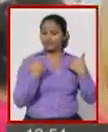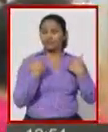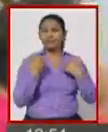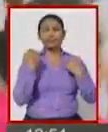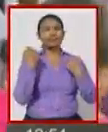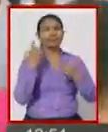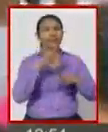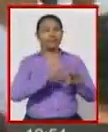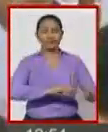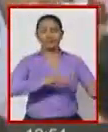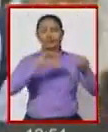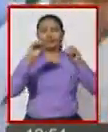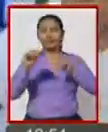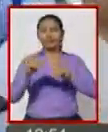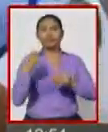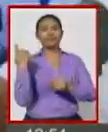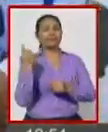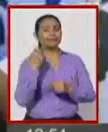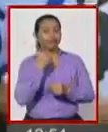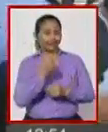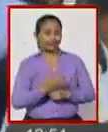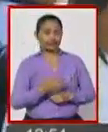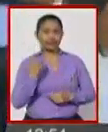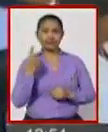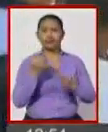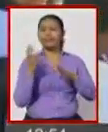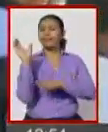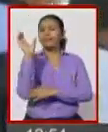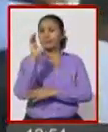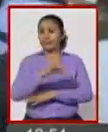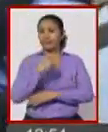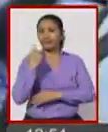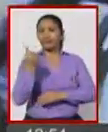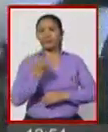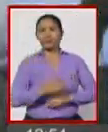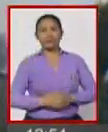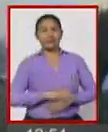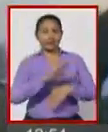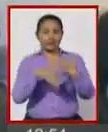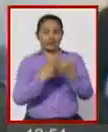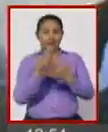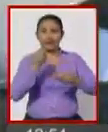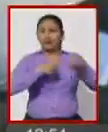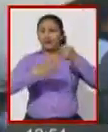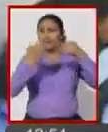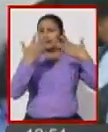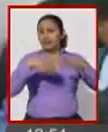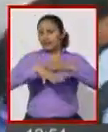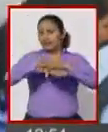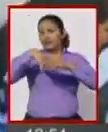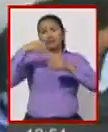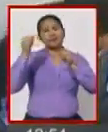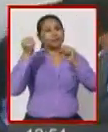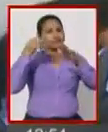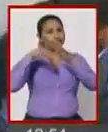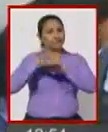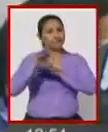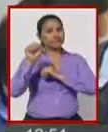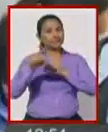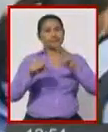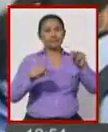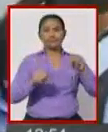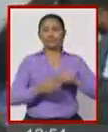ser consensuada el traslado, no. Simplemente siempre nos han impuesto. ¿Todos estos comerciantes que se encuentran a las afueras va a poder ingresar